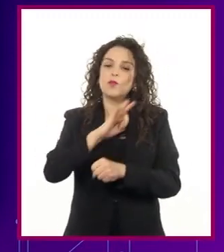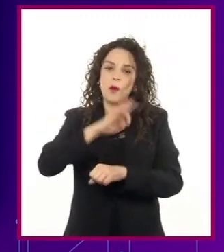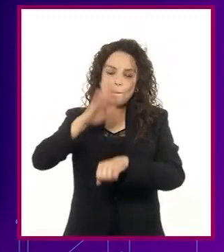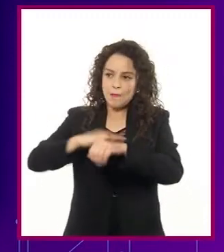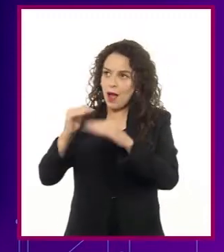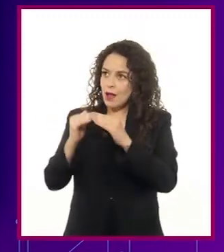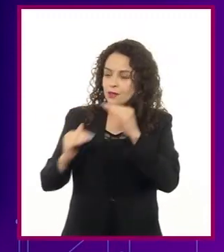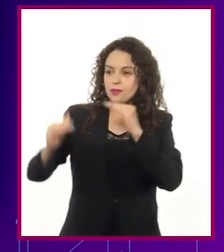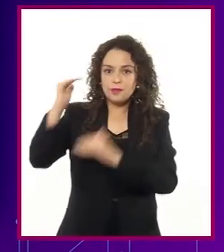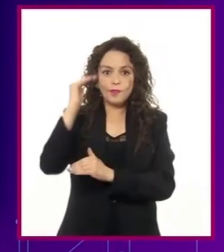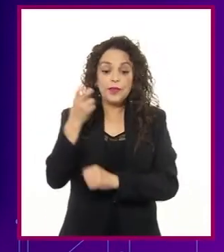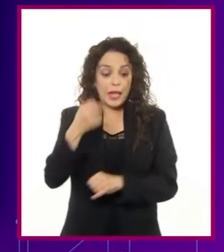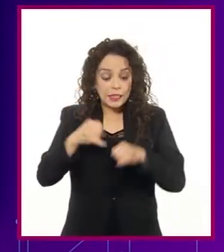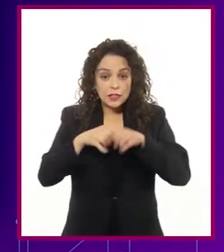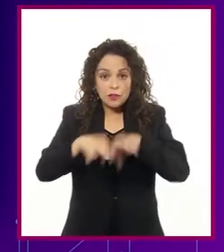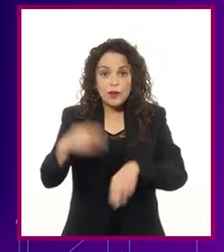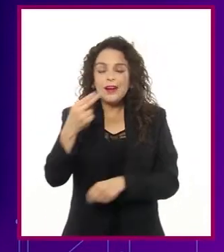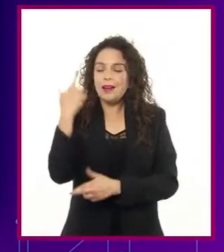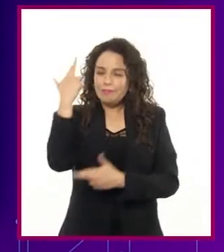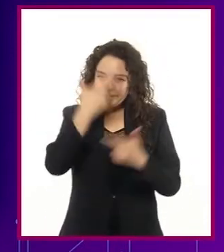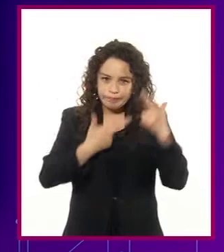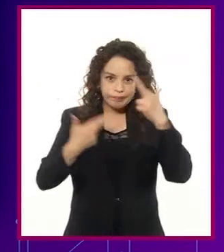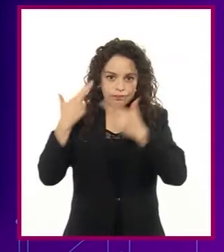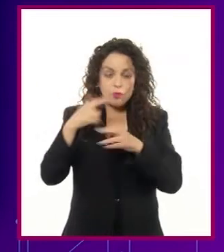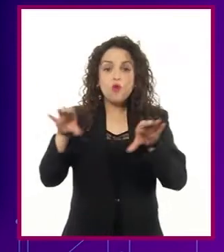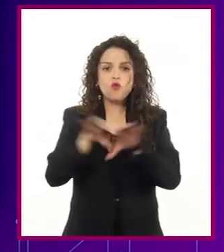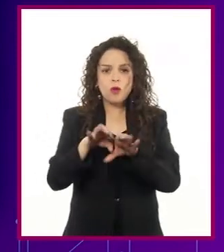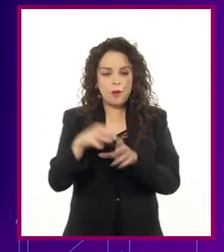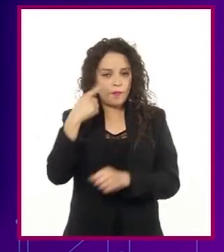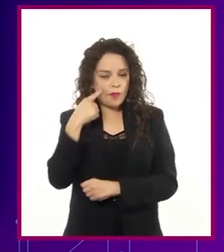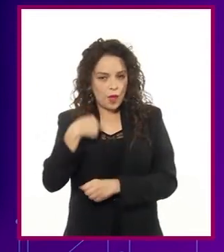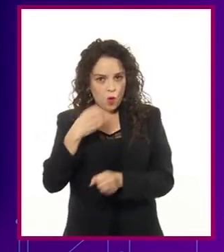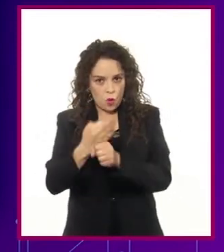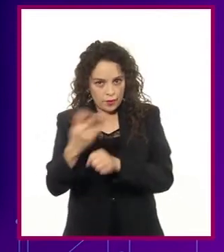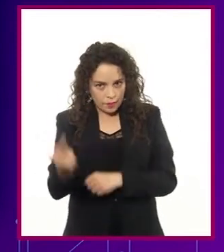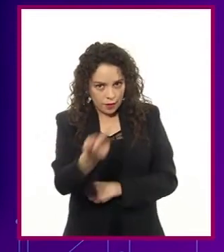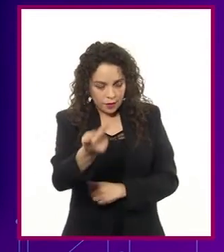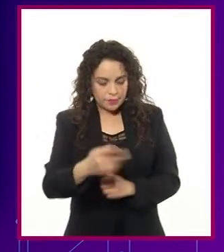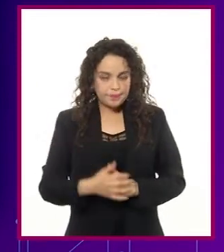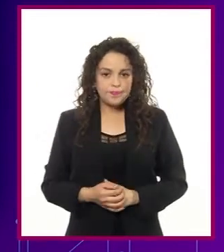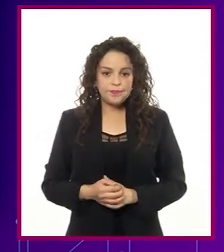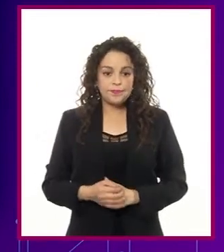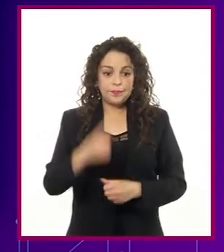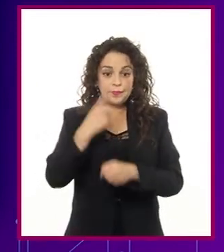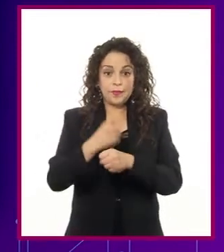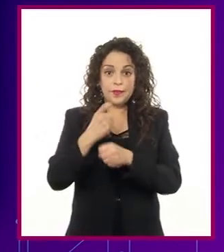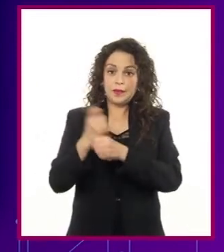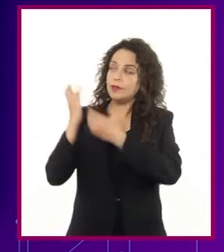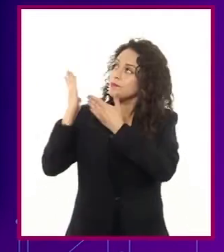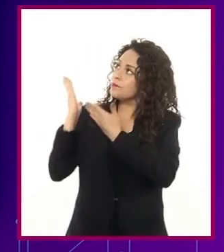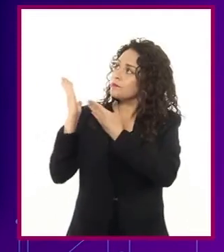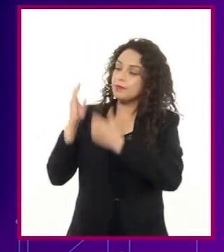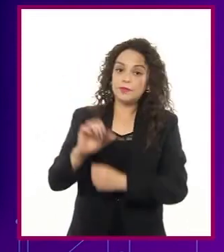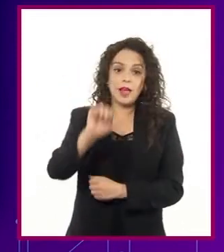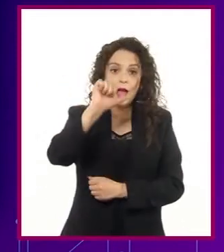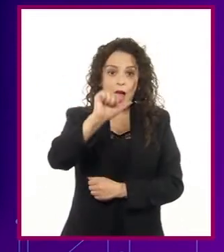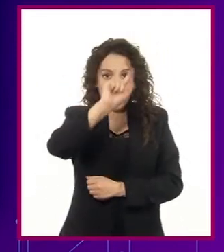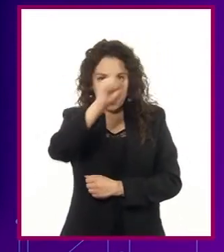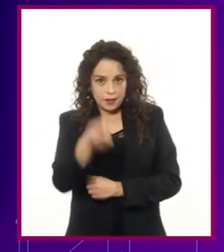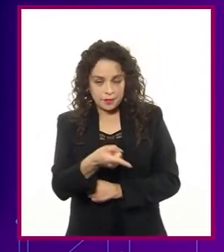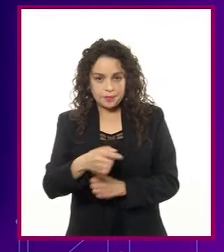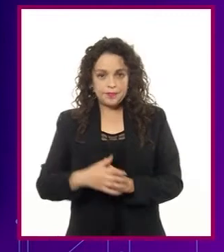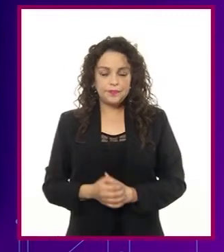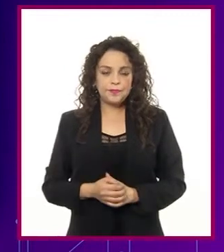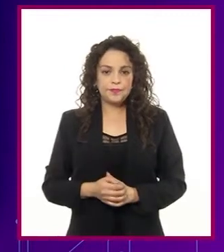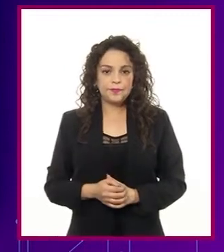Analicemos la información a partir de las siguientes preguntas. Inciso A. ¿En alguno de los bloques